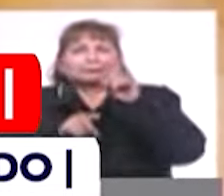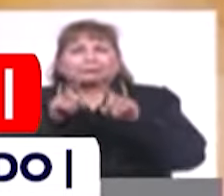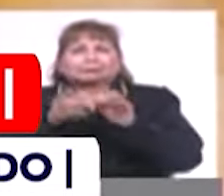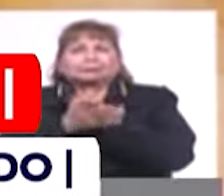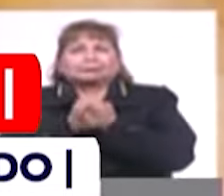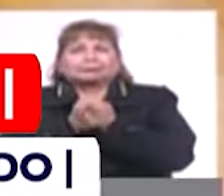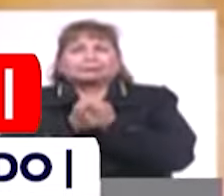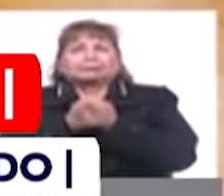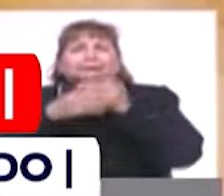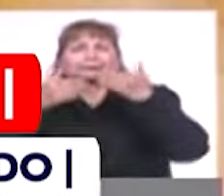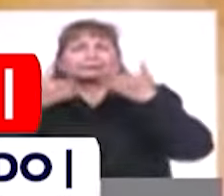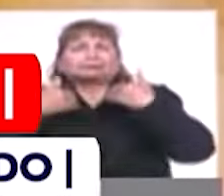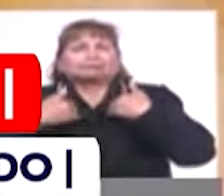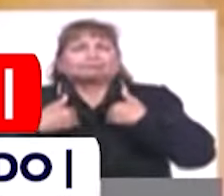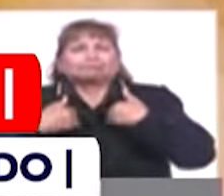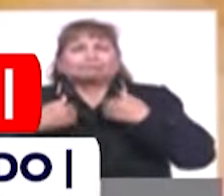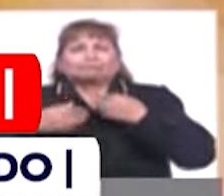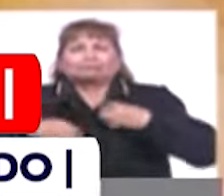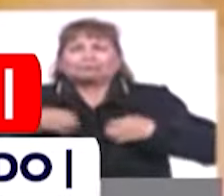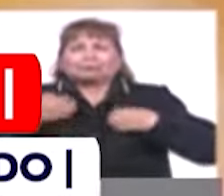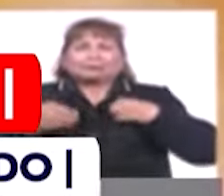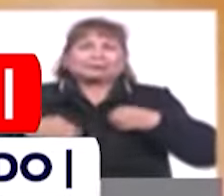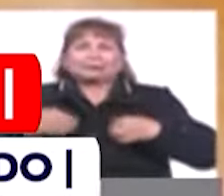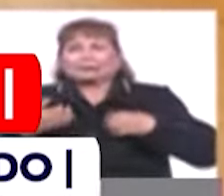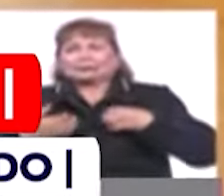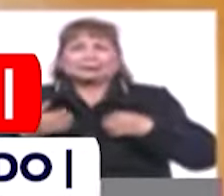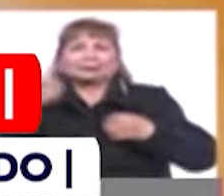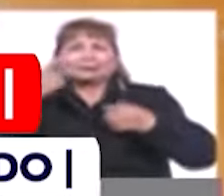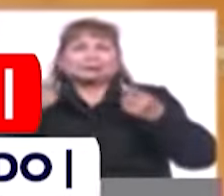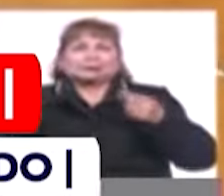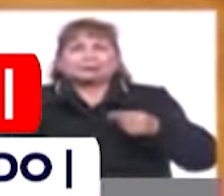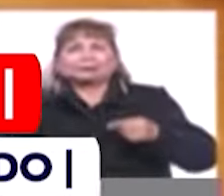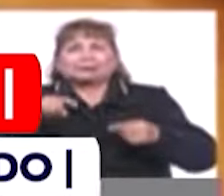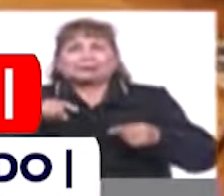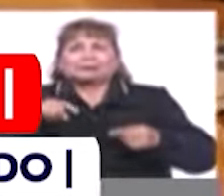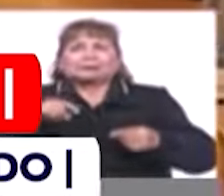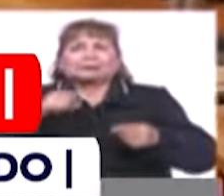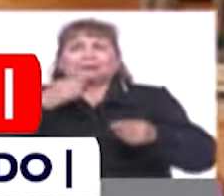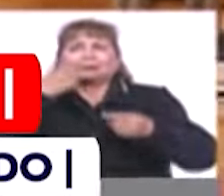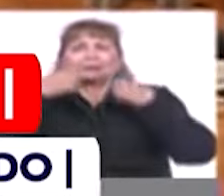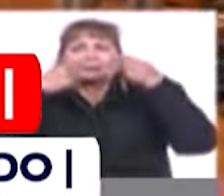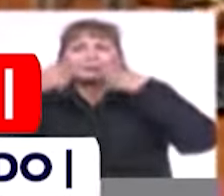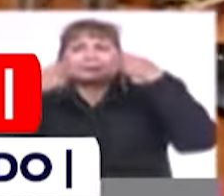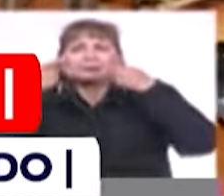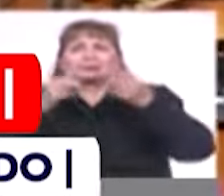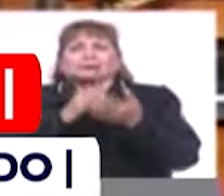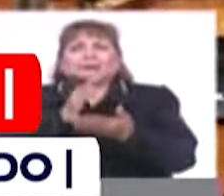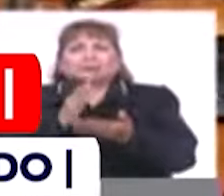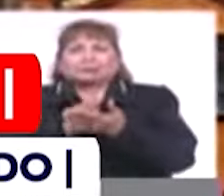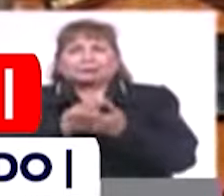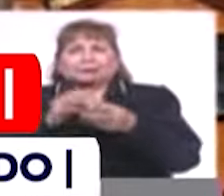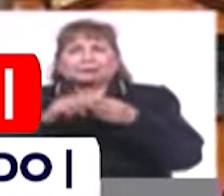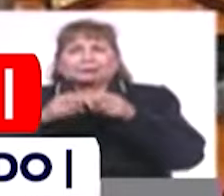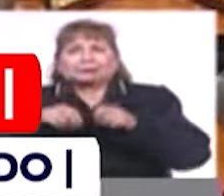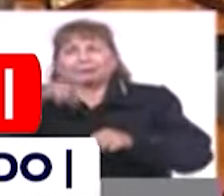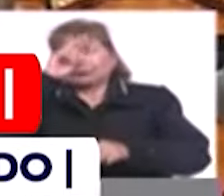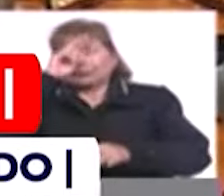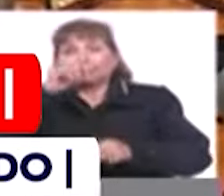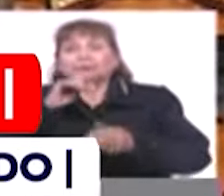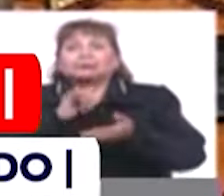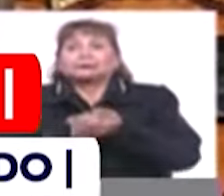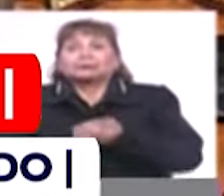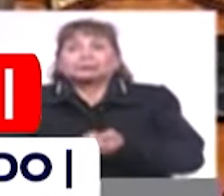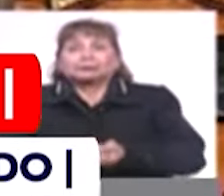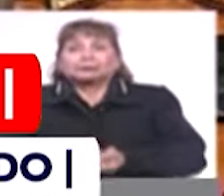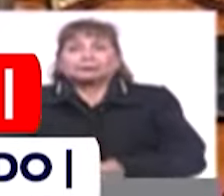interrogantes que deberá responder el ministro esc al al hablar